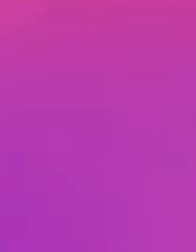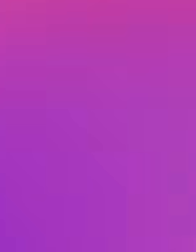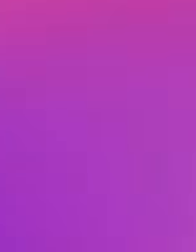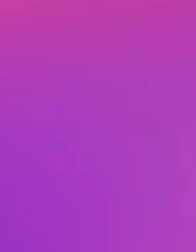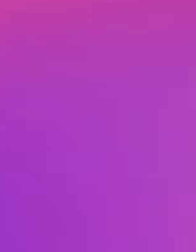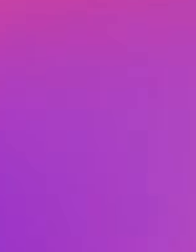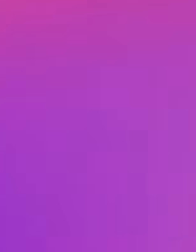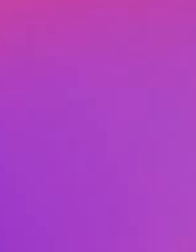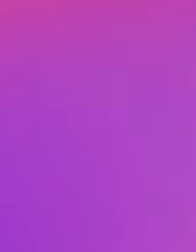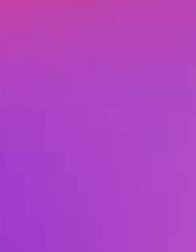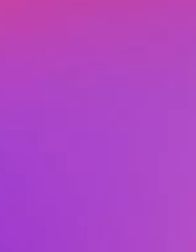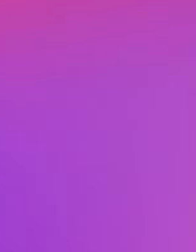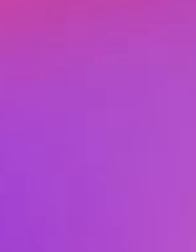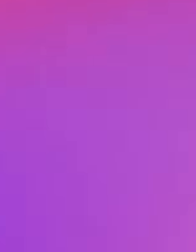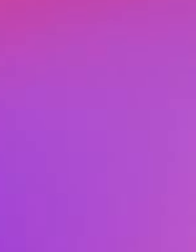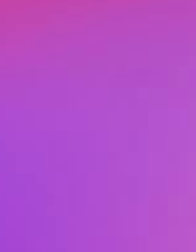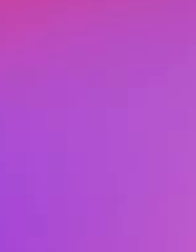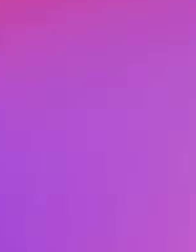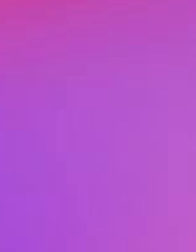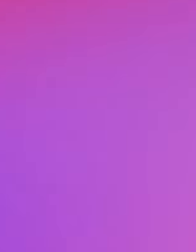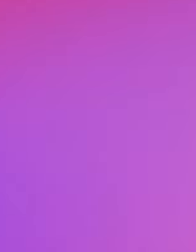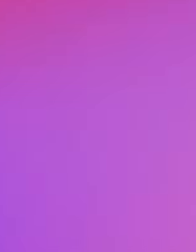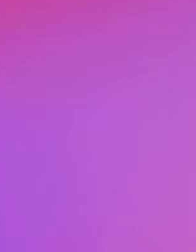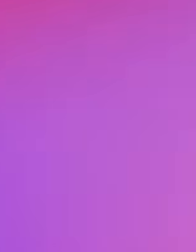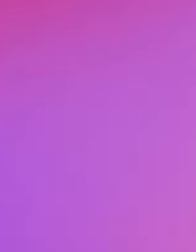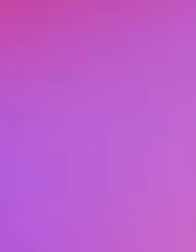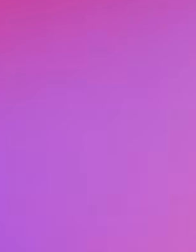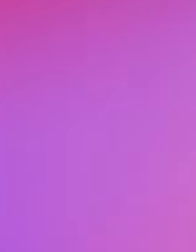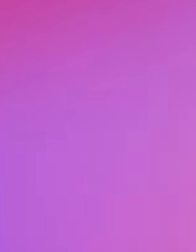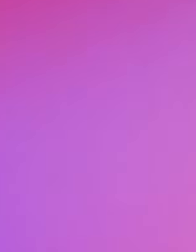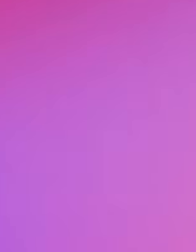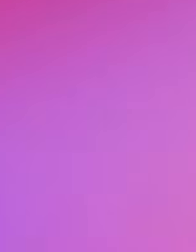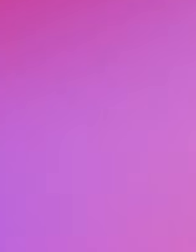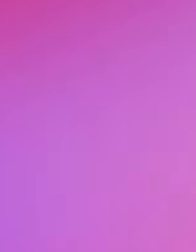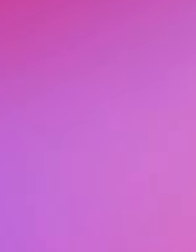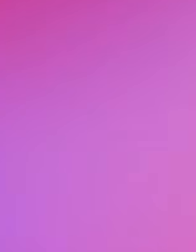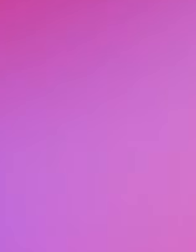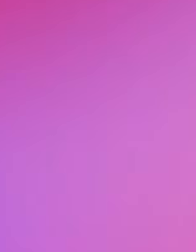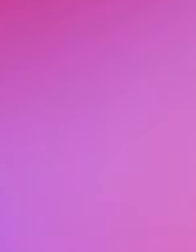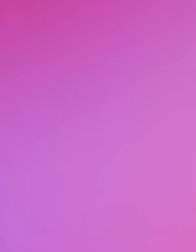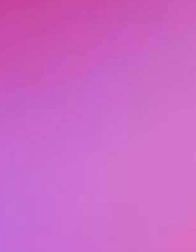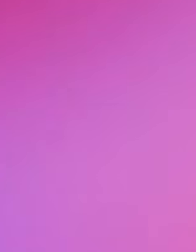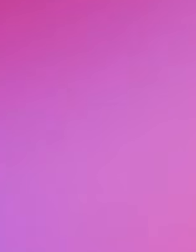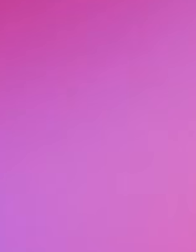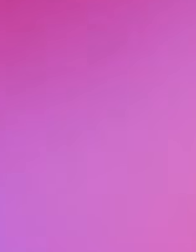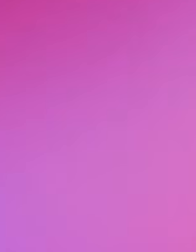conalitec.cep.gov.mx. Y recuerda que también cuentas con el sitio